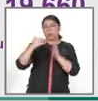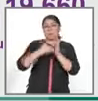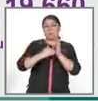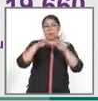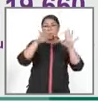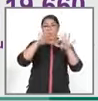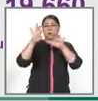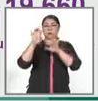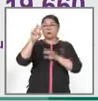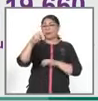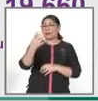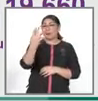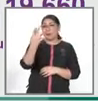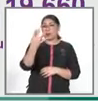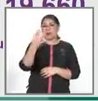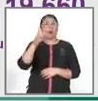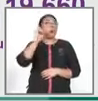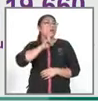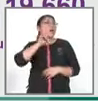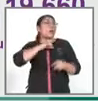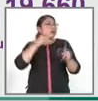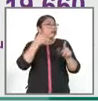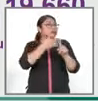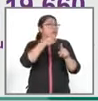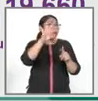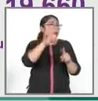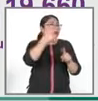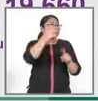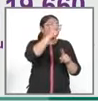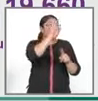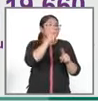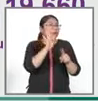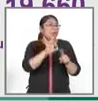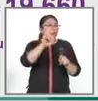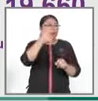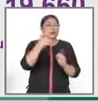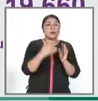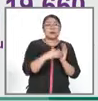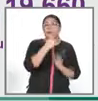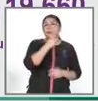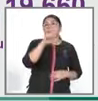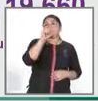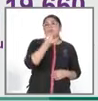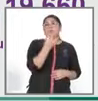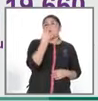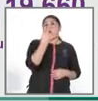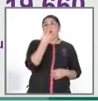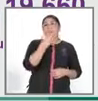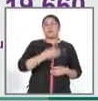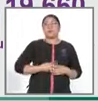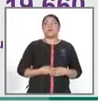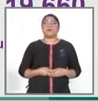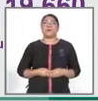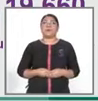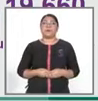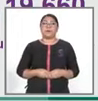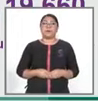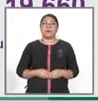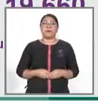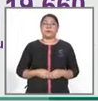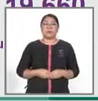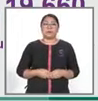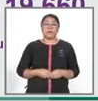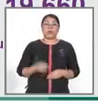12934 casos las mujeres el 46 11164 casos de